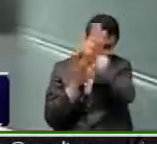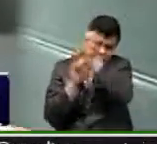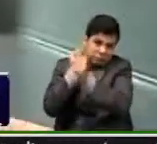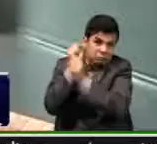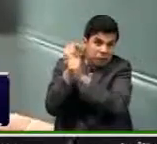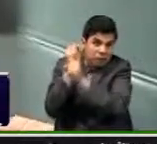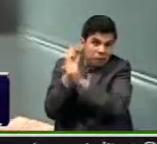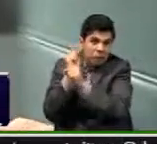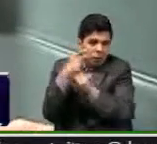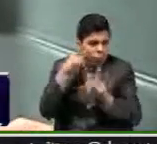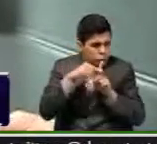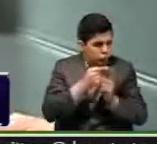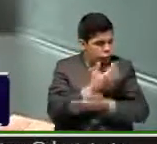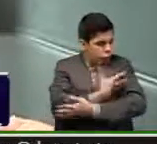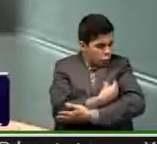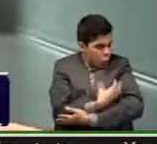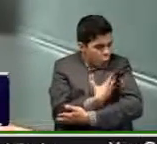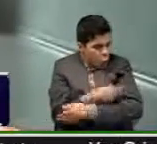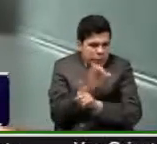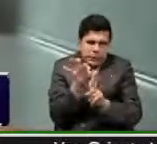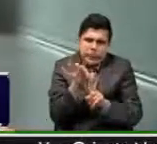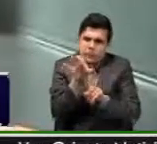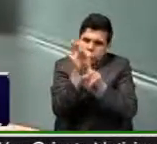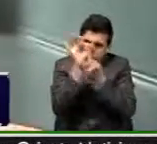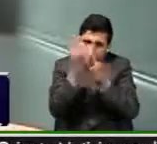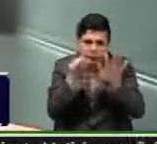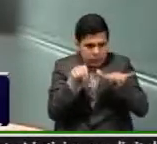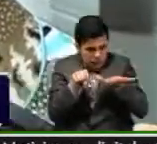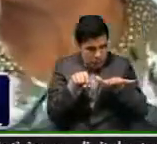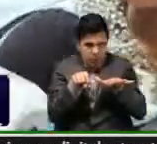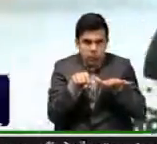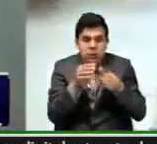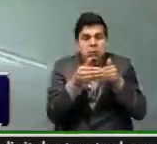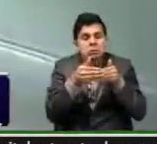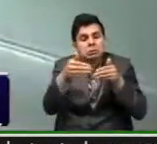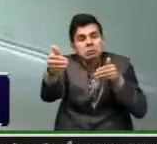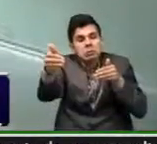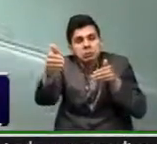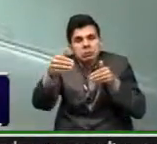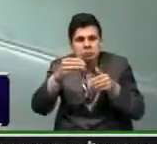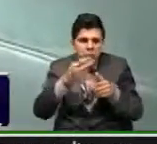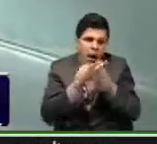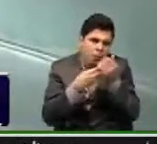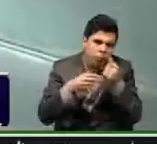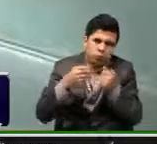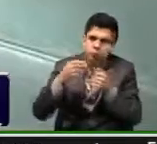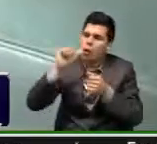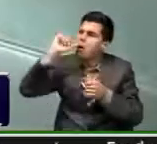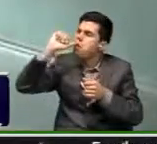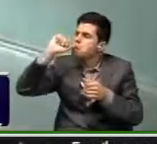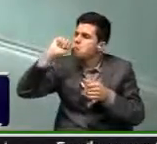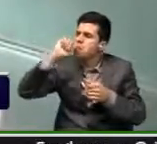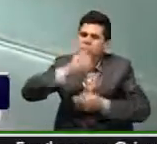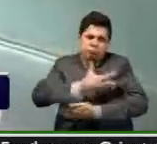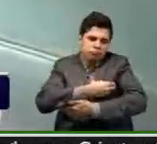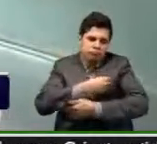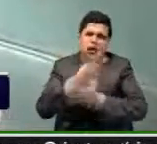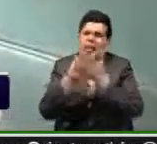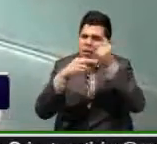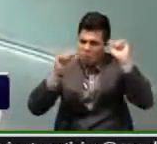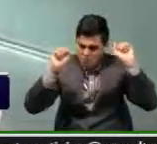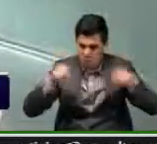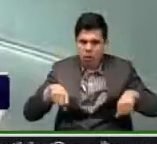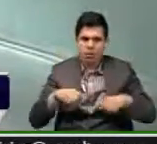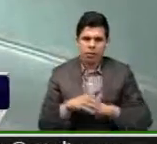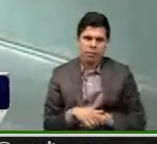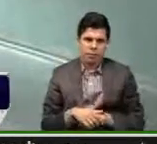exclusivamente hasta los seis meses y complementariamente hasta los dos años nosotros comenzamos la idea del proyecto realmente